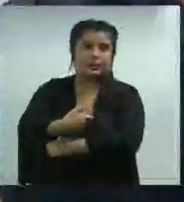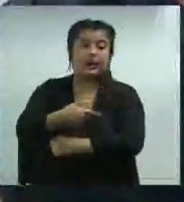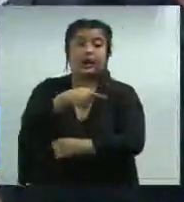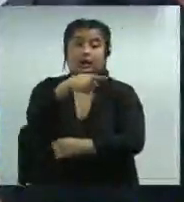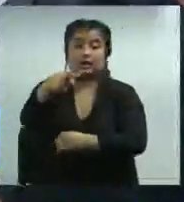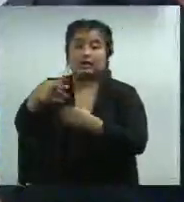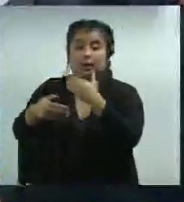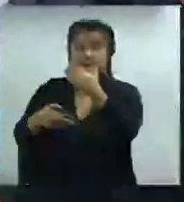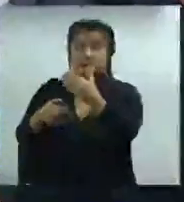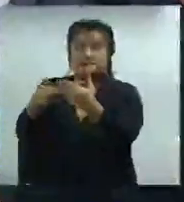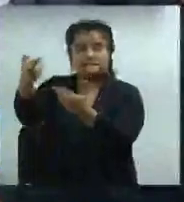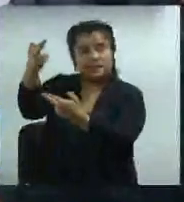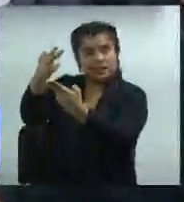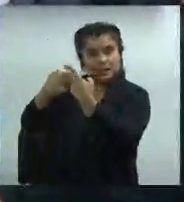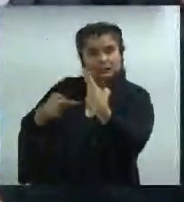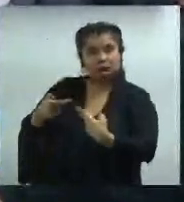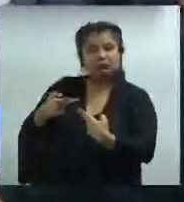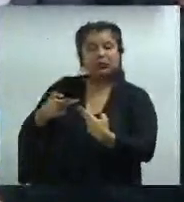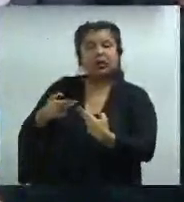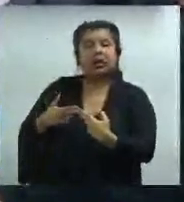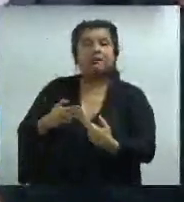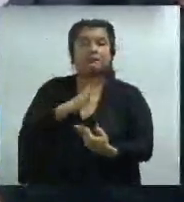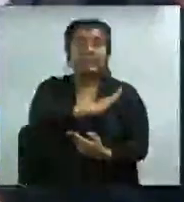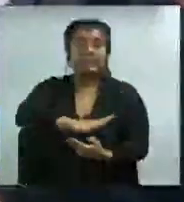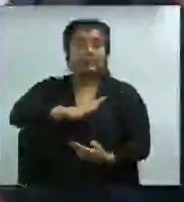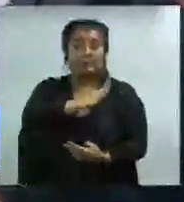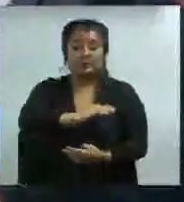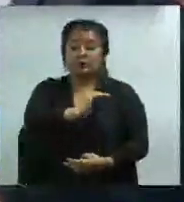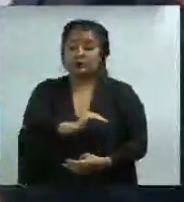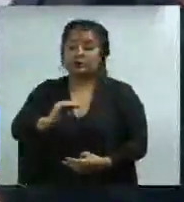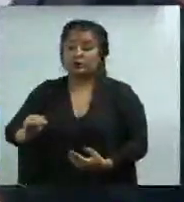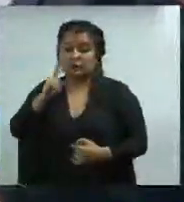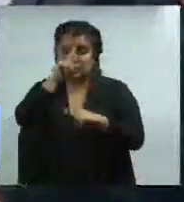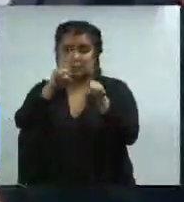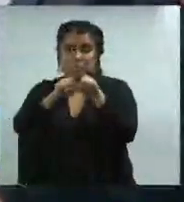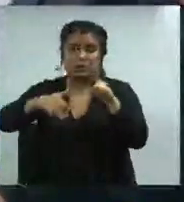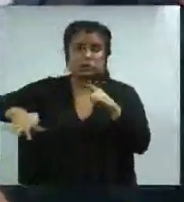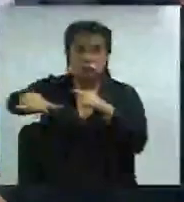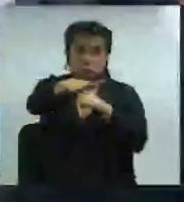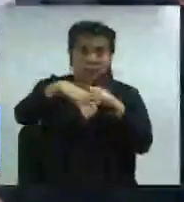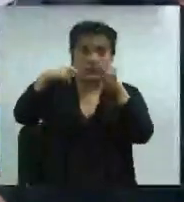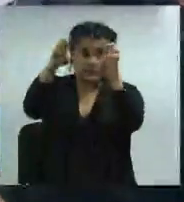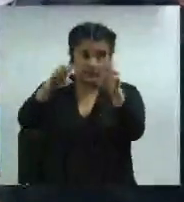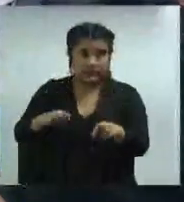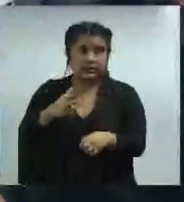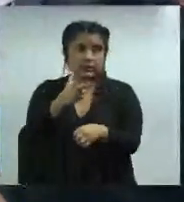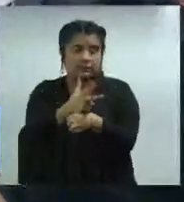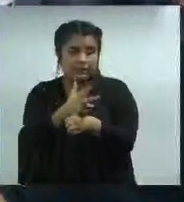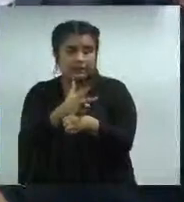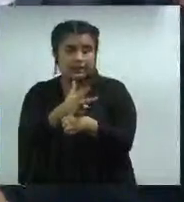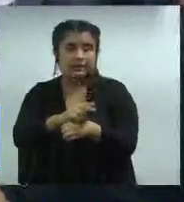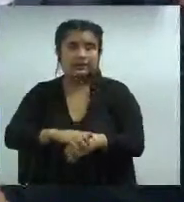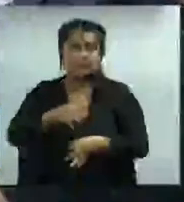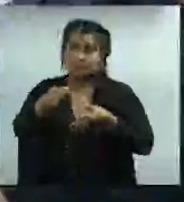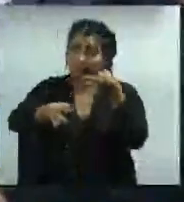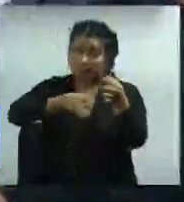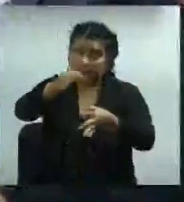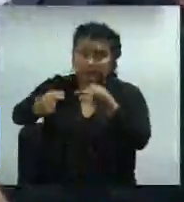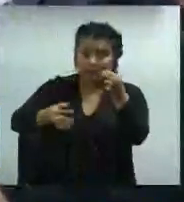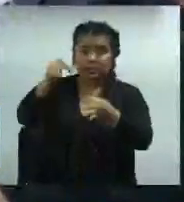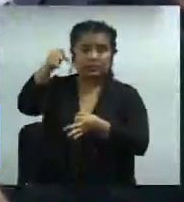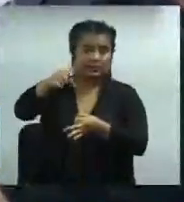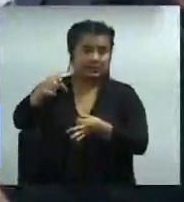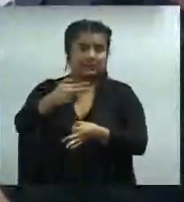que vayan viniendo en beneficio de nuestros niños y de toda la población. Únicamente eso es lo que puedo expresar en este